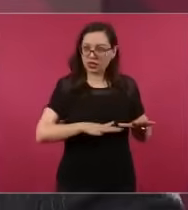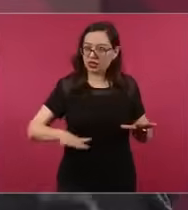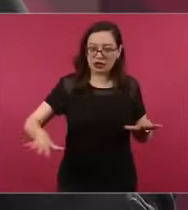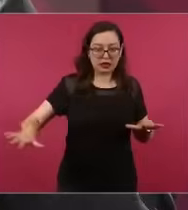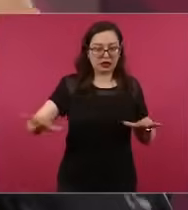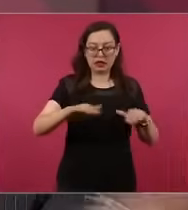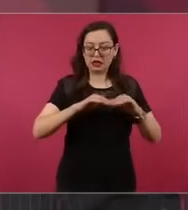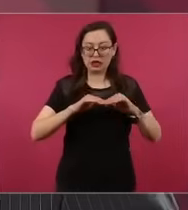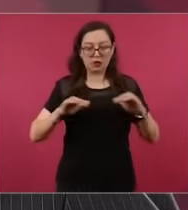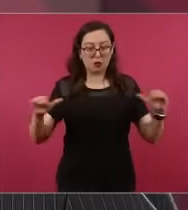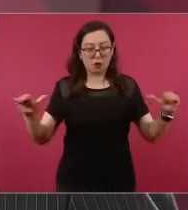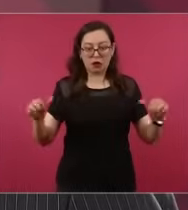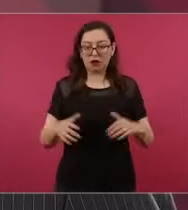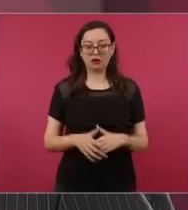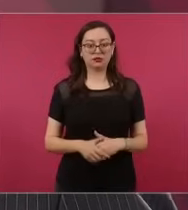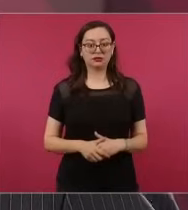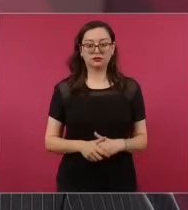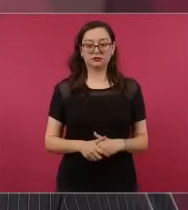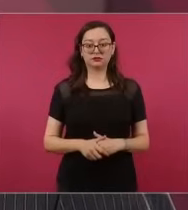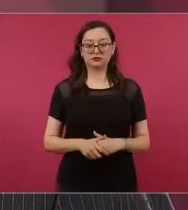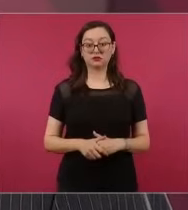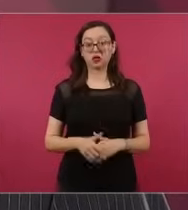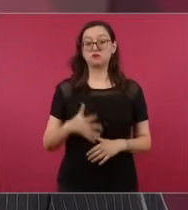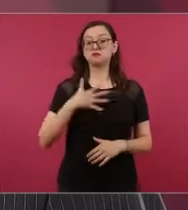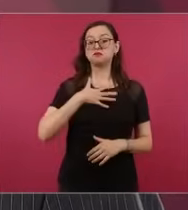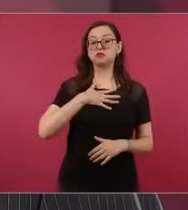No existen las razas,